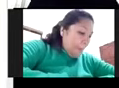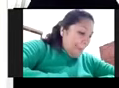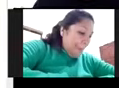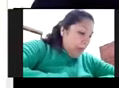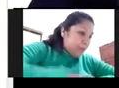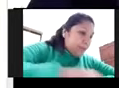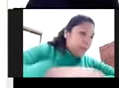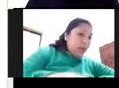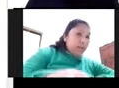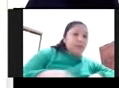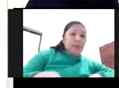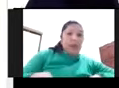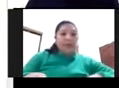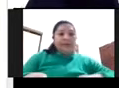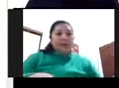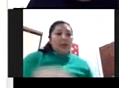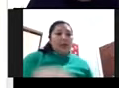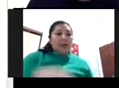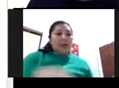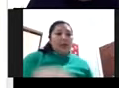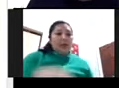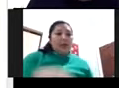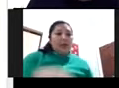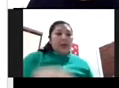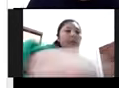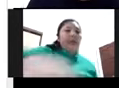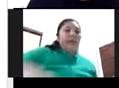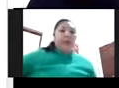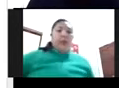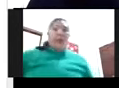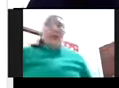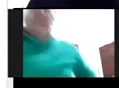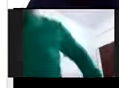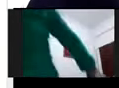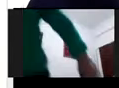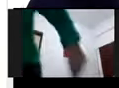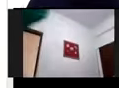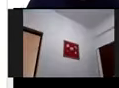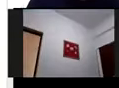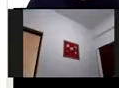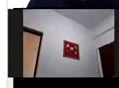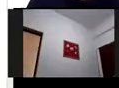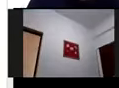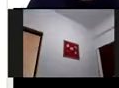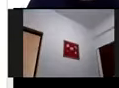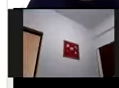a la planificación adecuada de las necesidades que se tramitan justamente para adquirir,